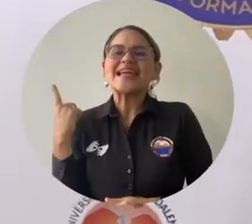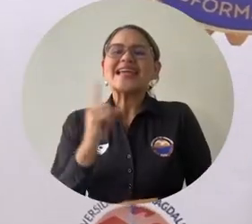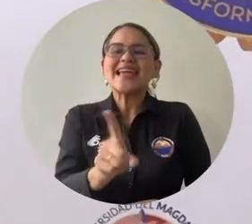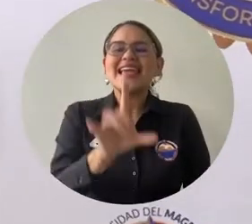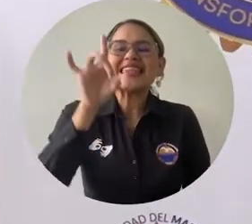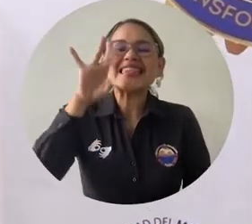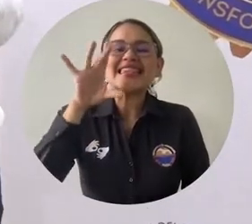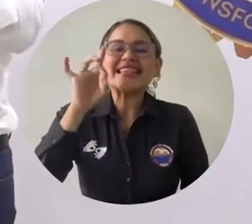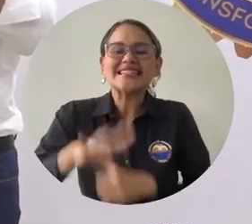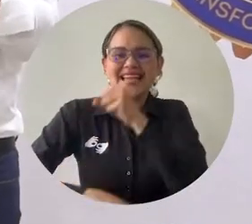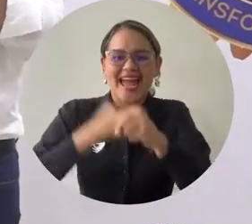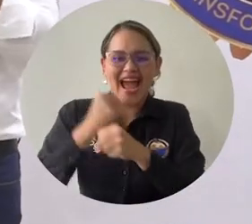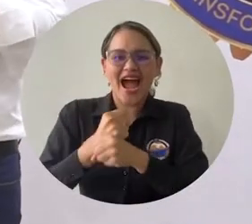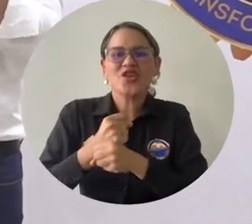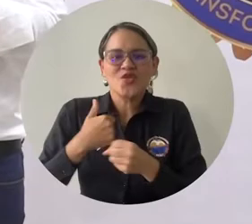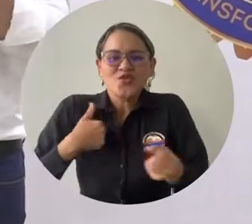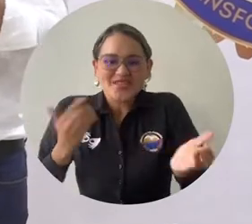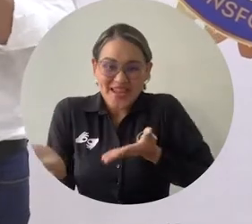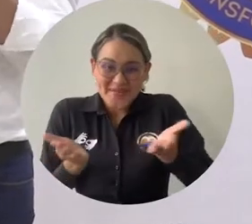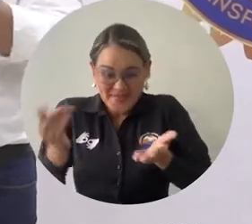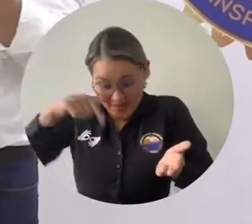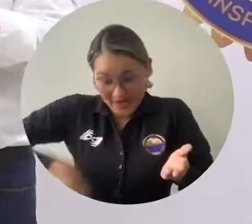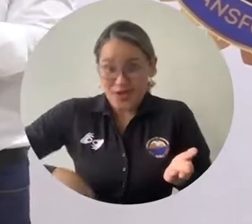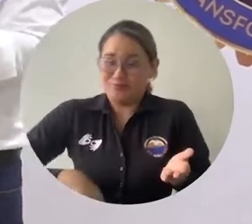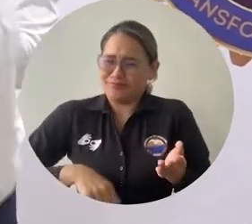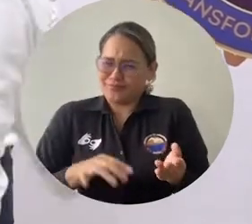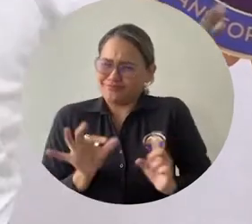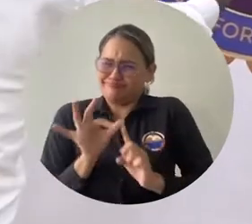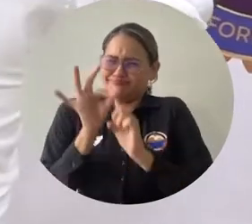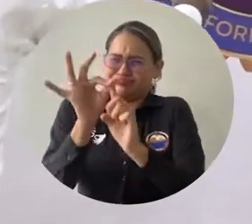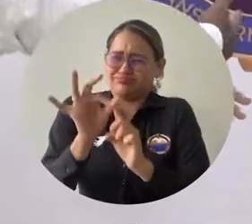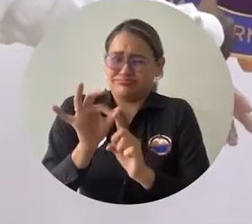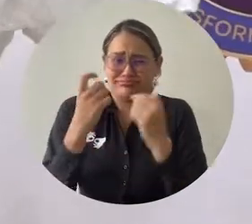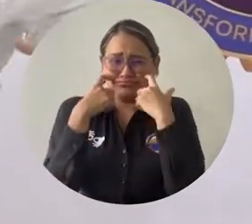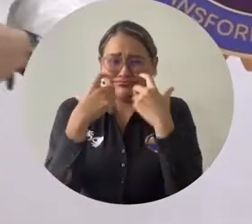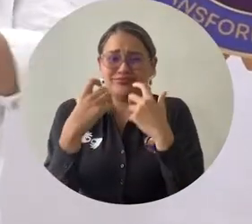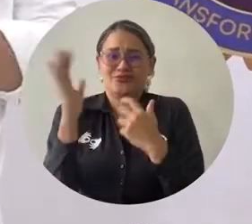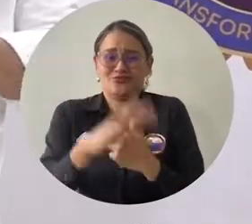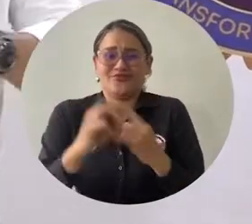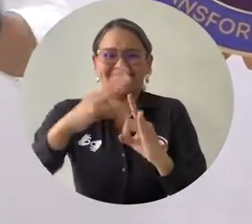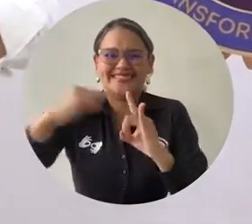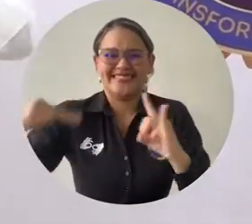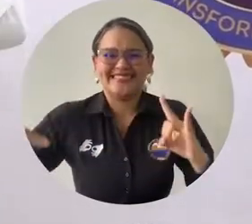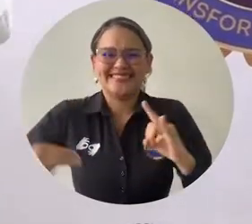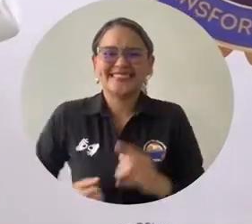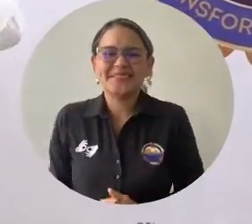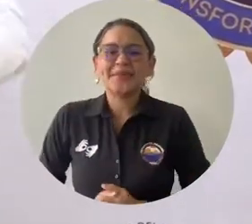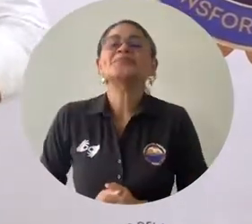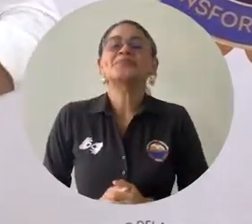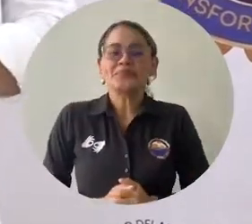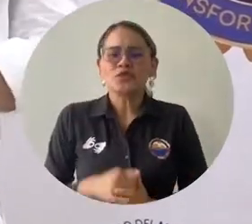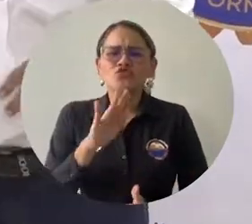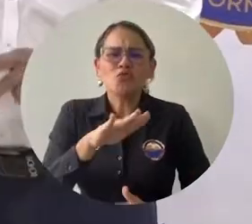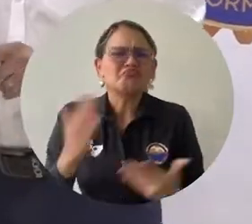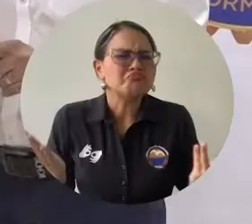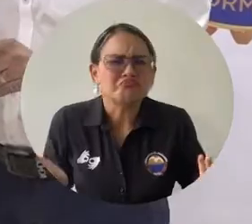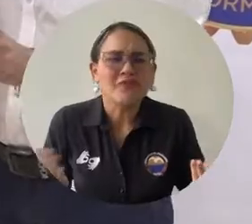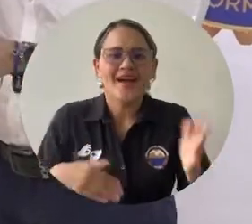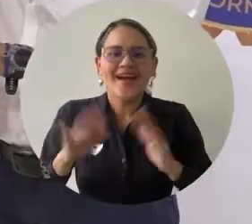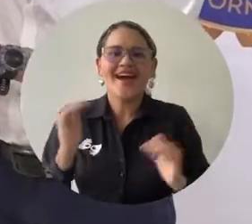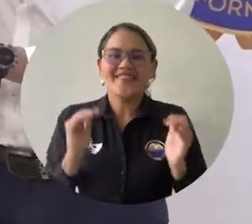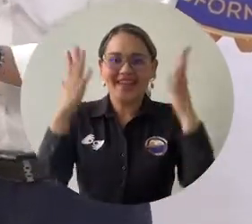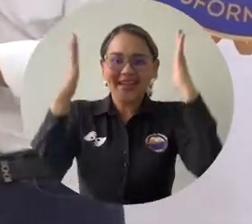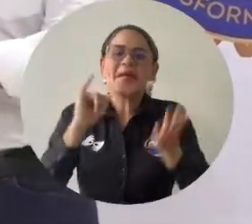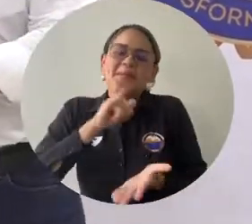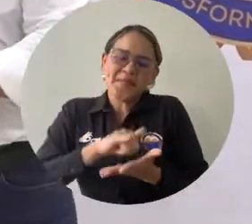por los 15 años de servicio a esta prestigiosa Alma Mater. Como lo es la Universidad de Magdalena. El acto